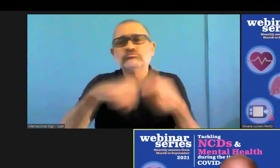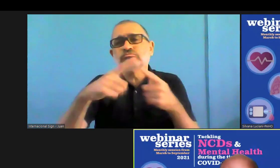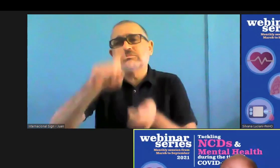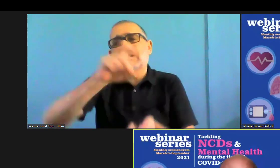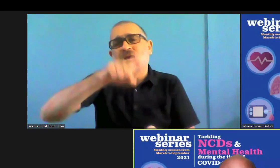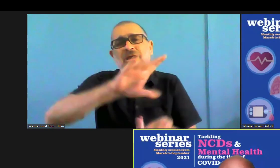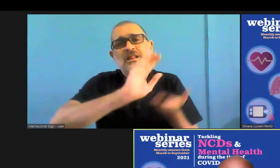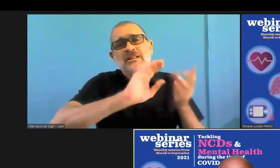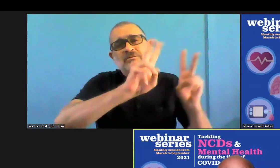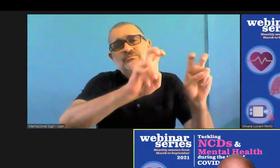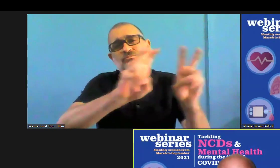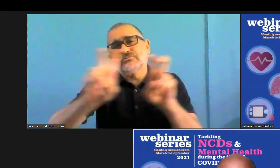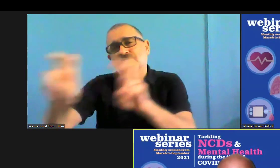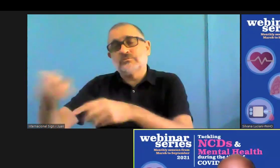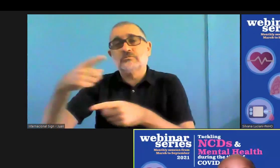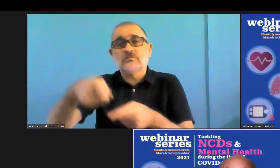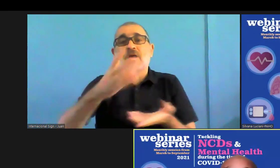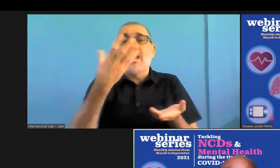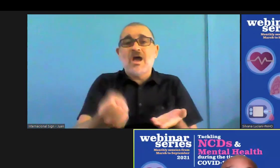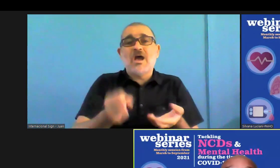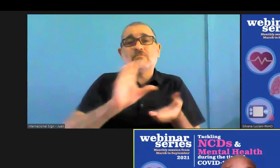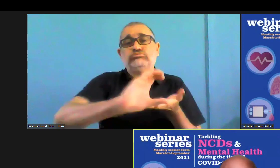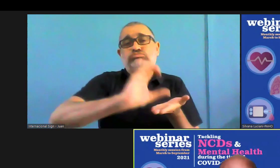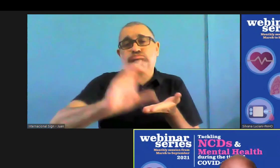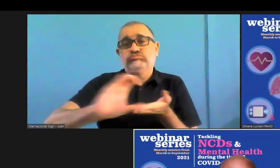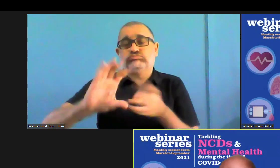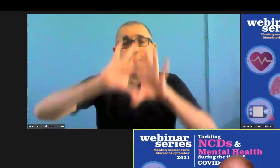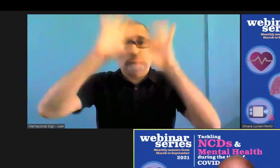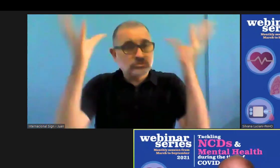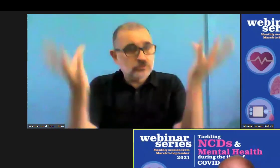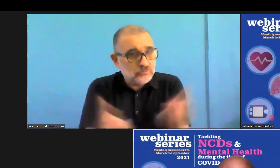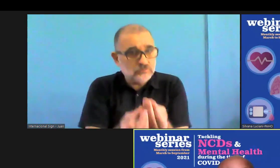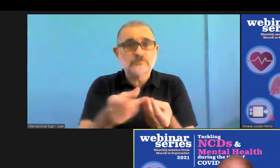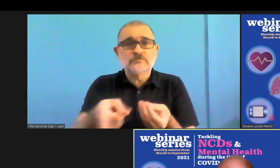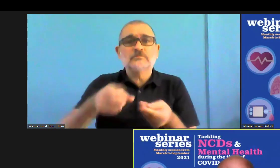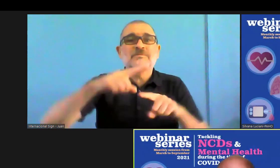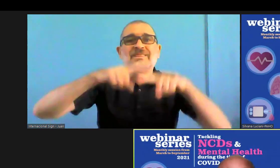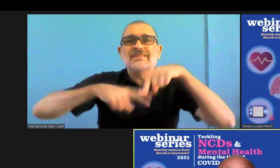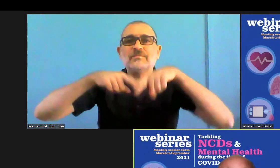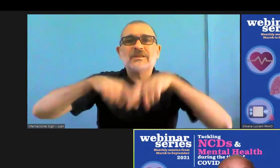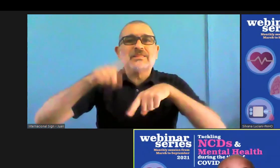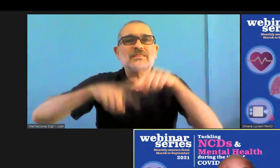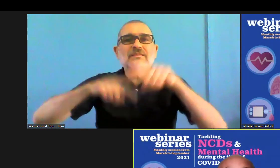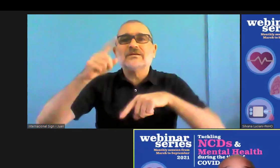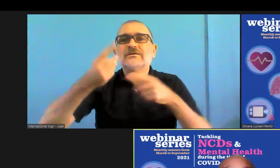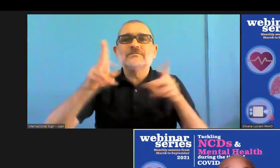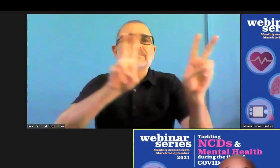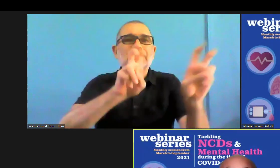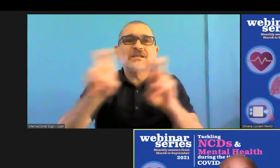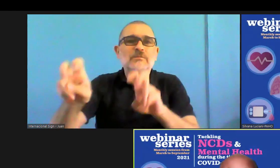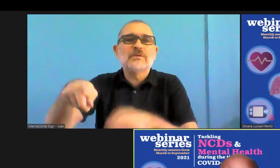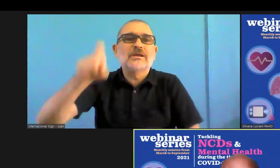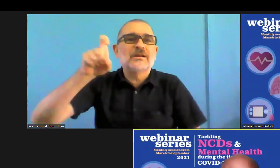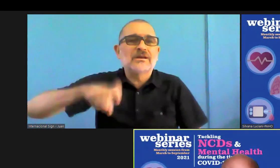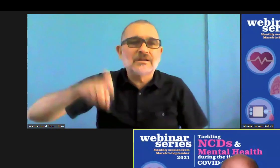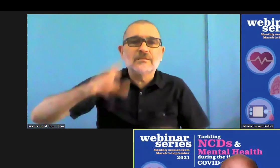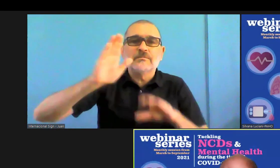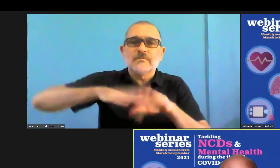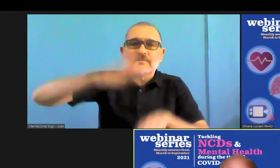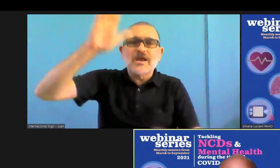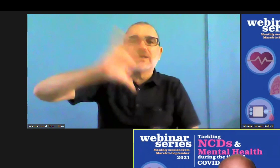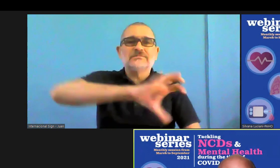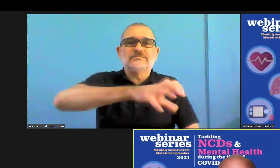ese dinero en A, B y C. No, mucho depende de las necesidades del país. Y en términos de inversión está el contexto